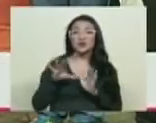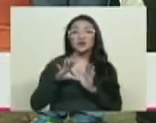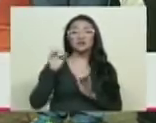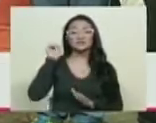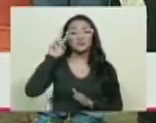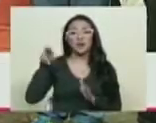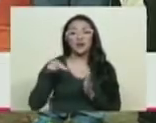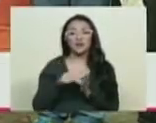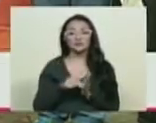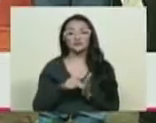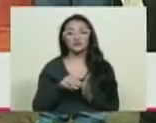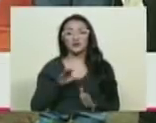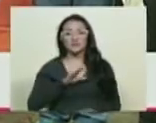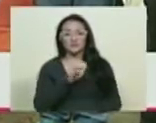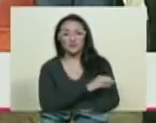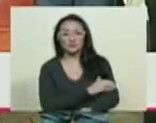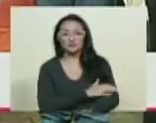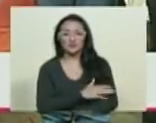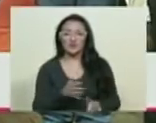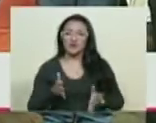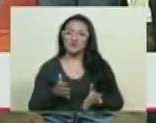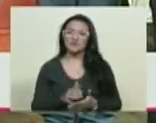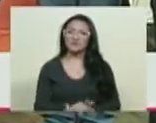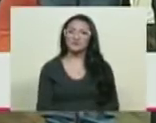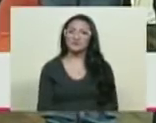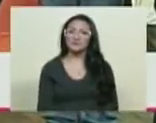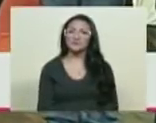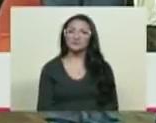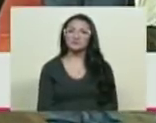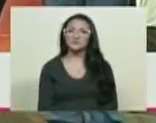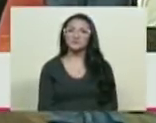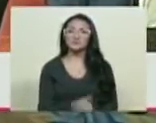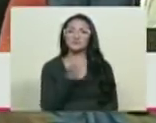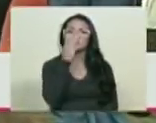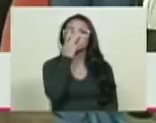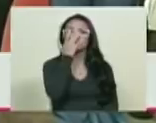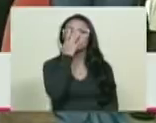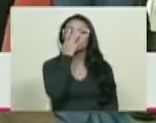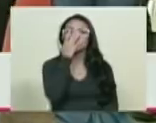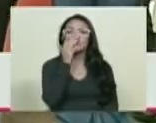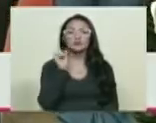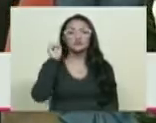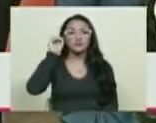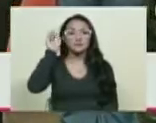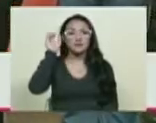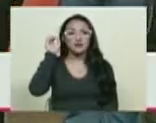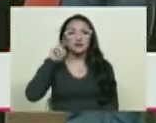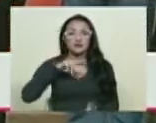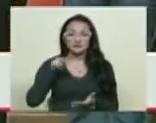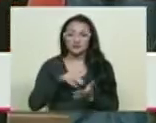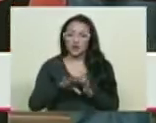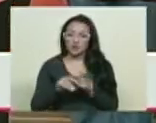nacional la de ccoo burguesa en venezuela la asamblea nacional constituyente decidió